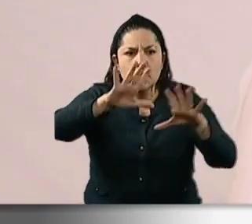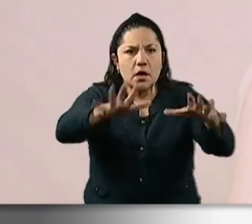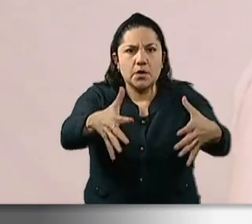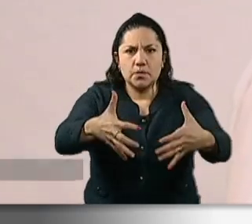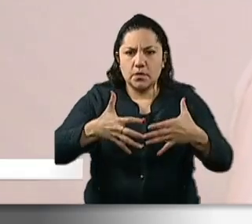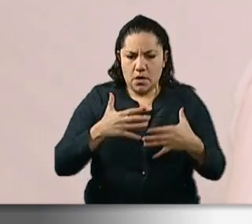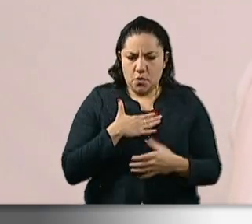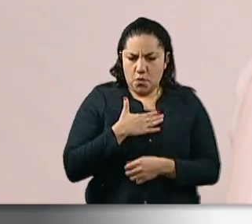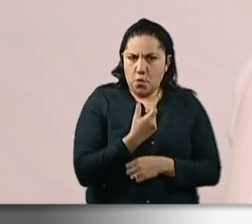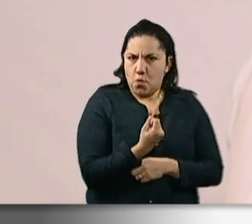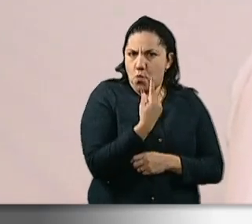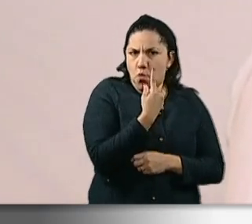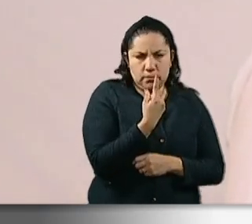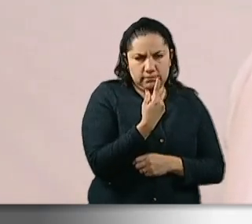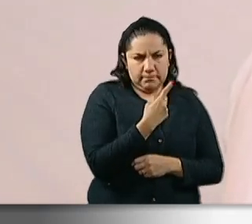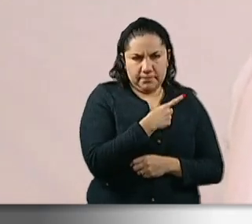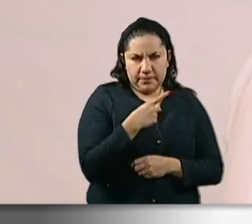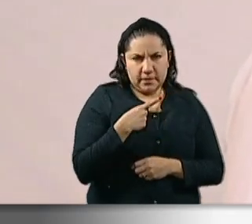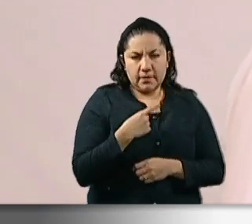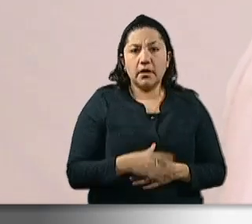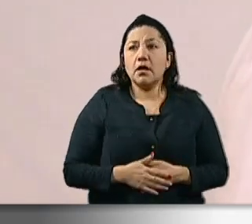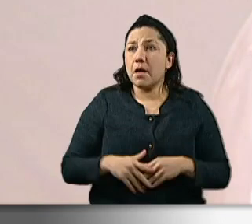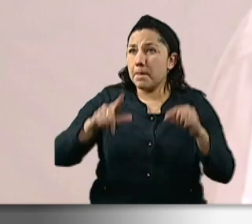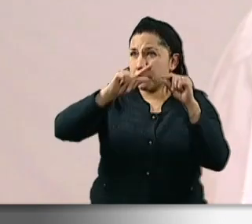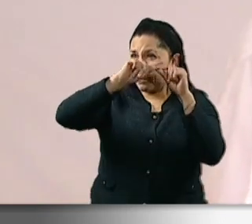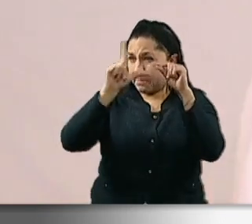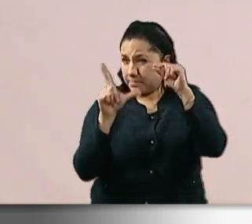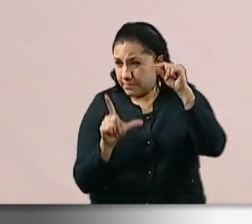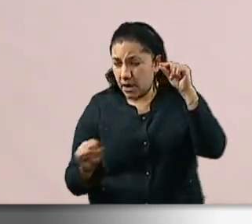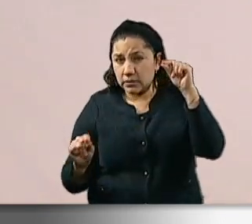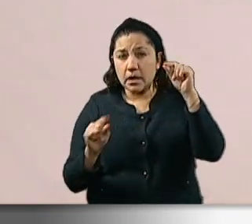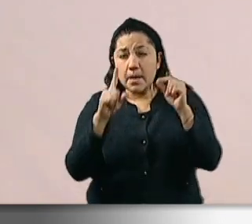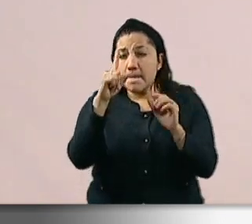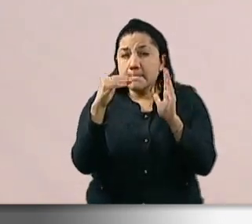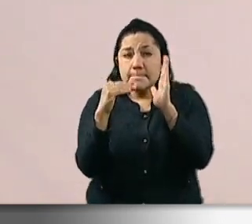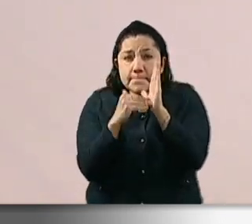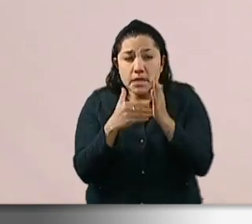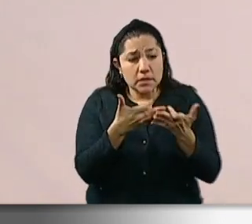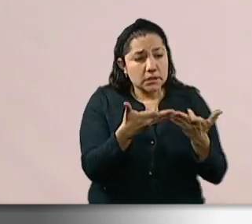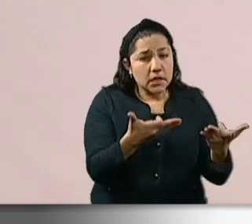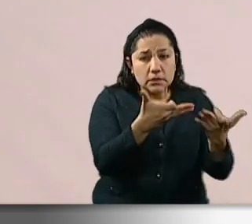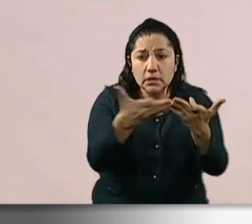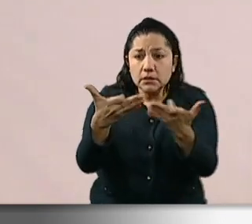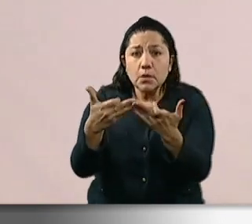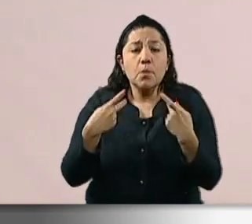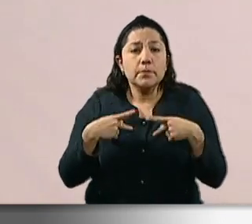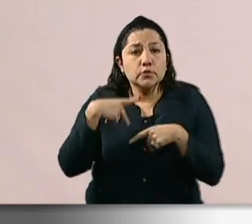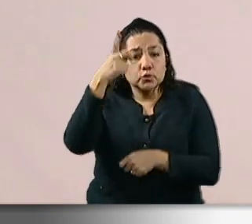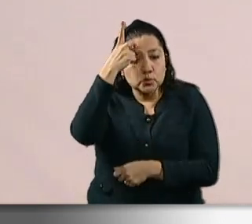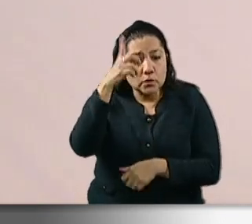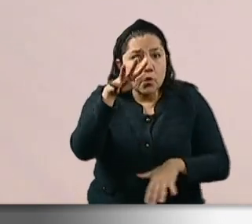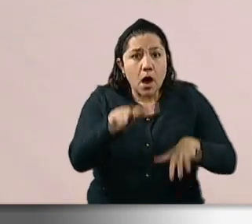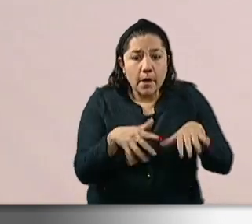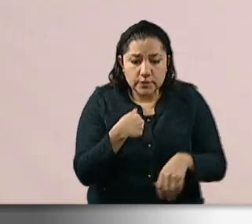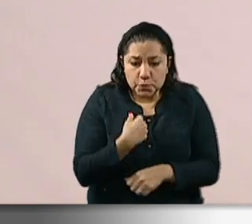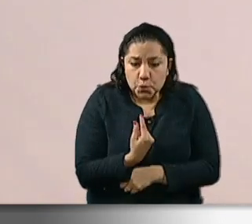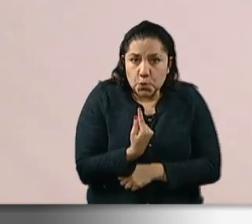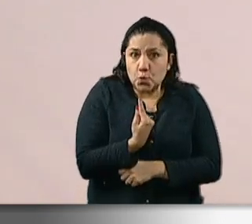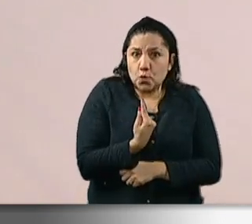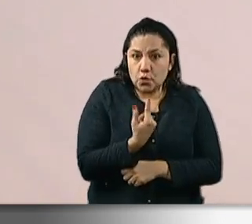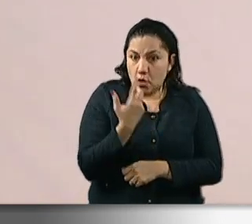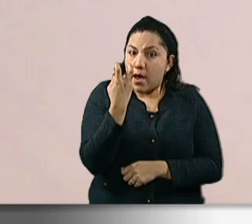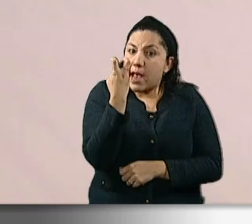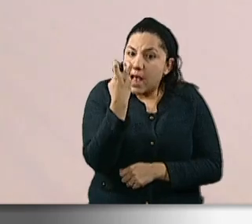que tiene más de mil parcelas en todo el país hoy necesitamos luchar por este nueva forma de latifundismo y estamos por